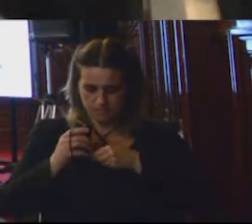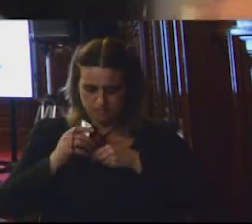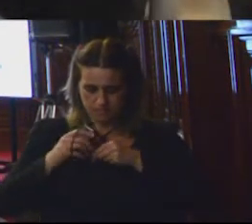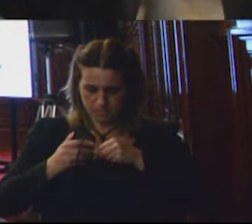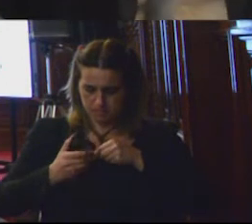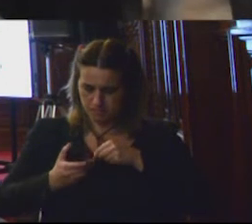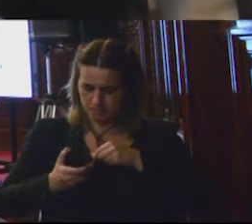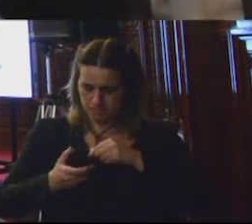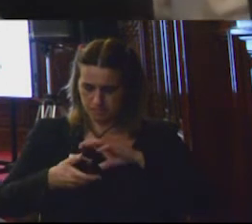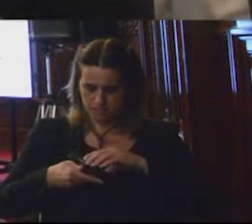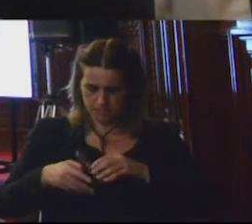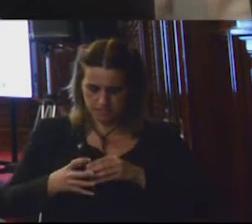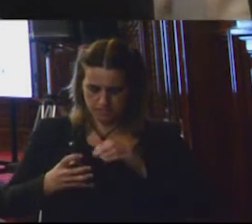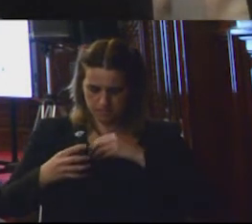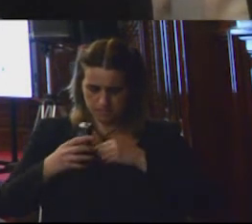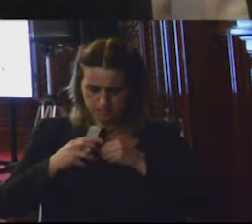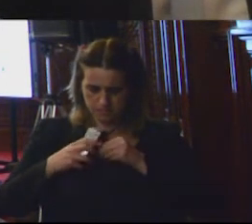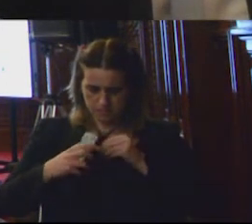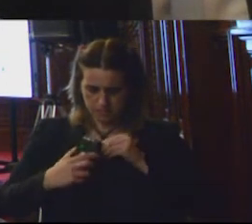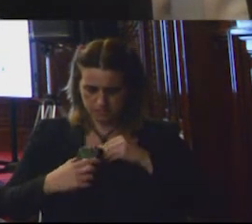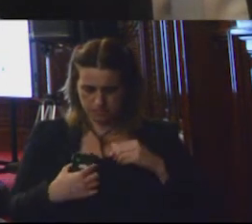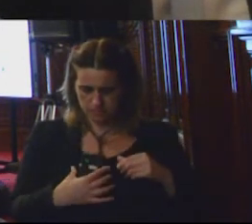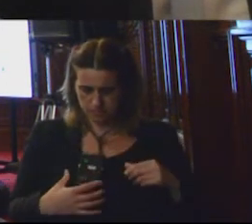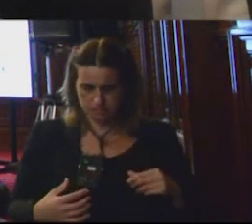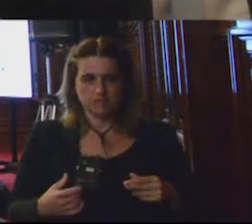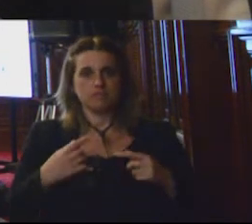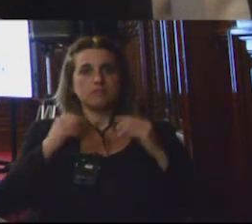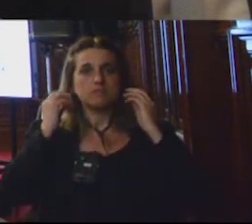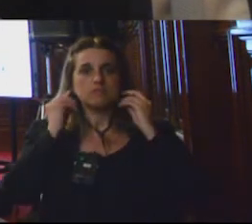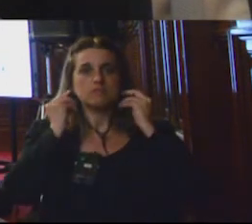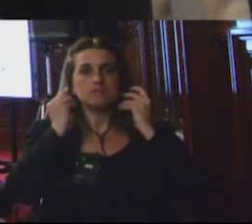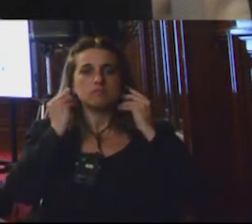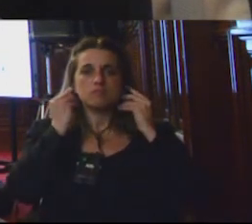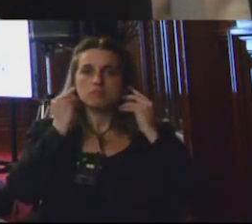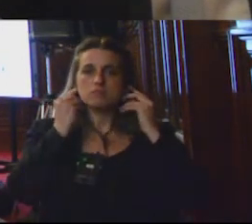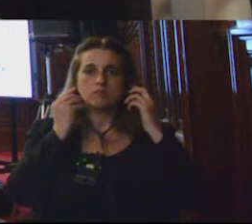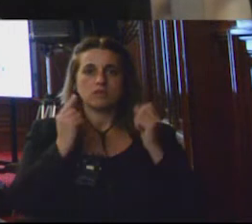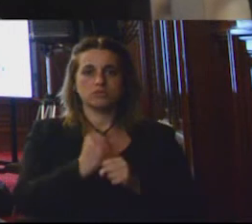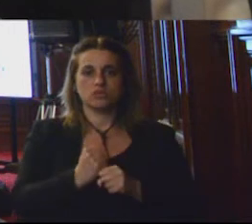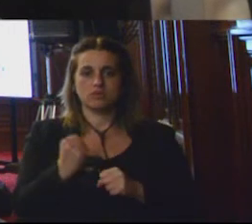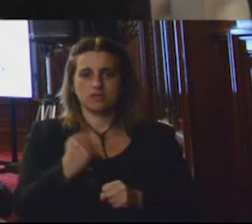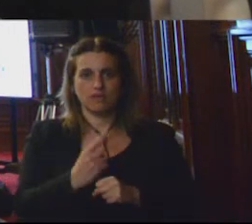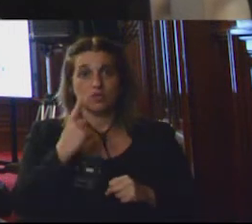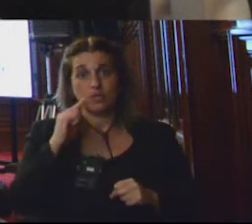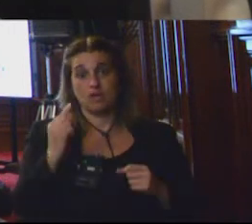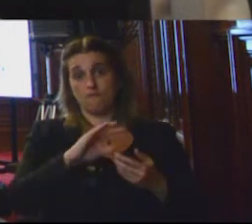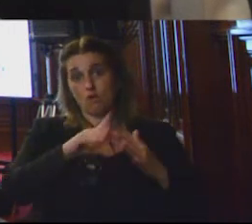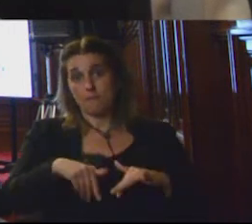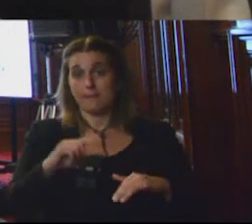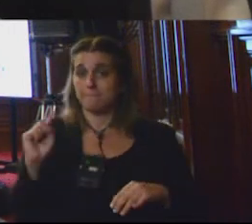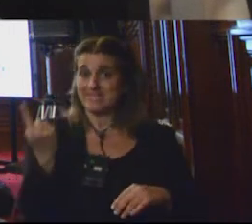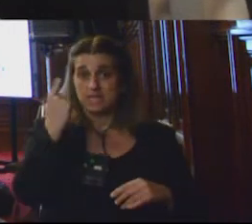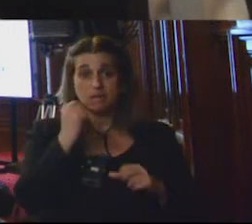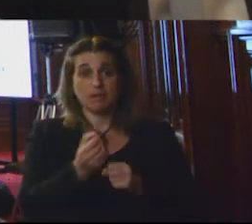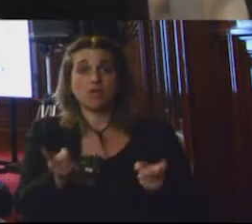6.787 sobre el entendimiento de que la modernización de la legislación trabalhista es medida imprescindible para la retomada del crecimiento económico y